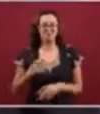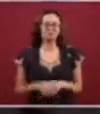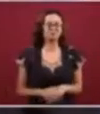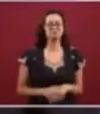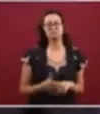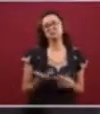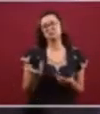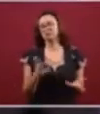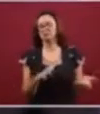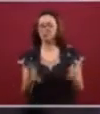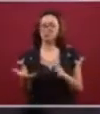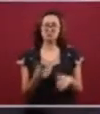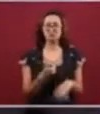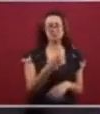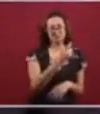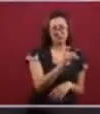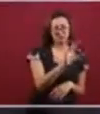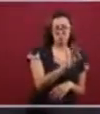entre